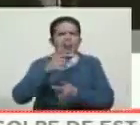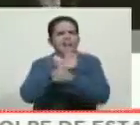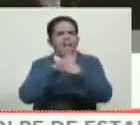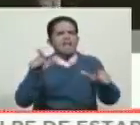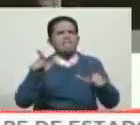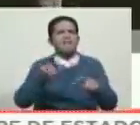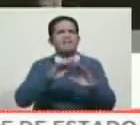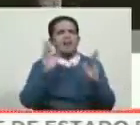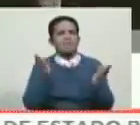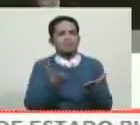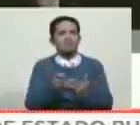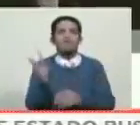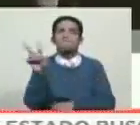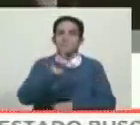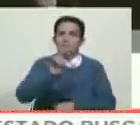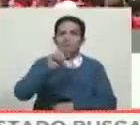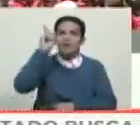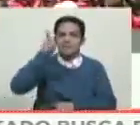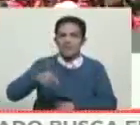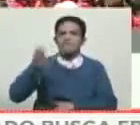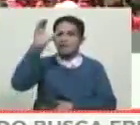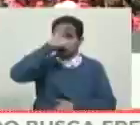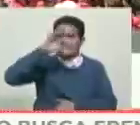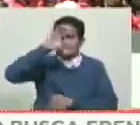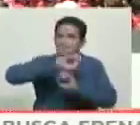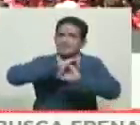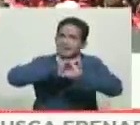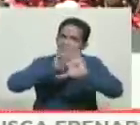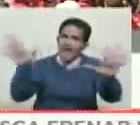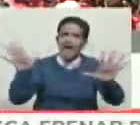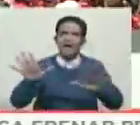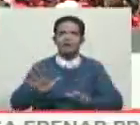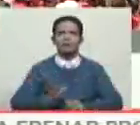Venezuela debe tener conciencia clara de eso, hermanos y hermanas.